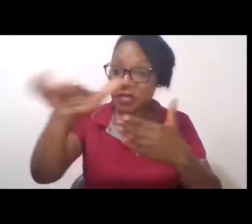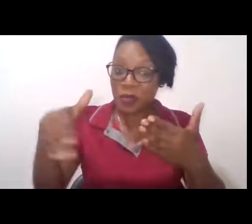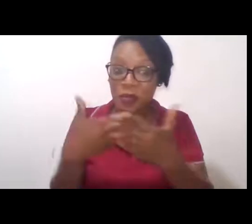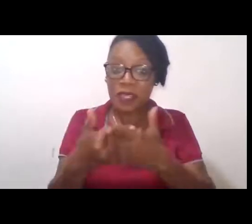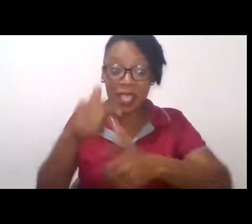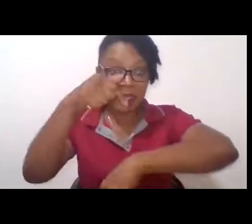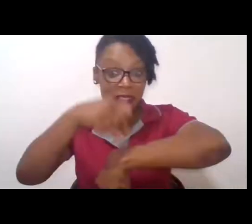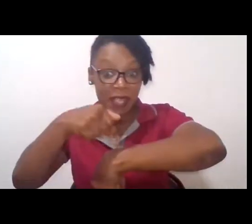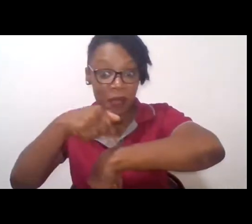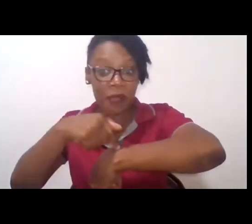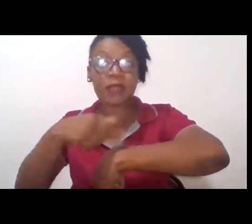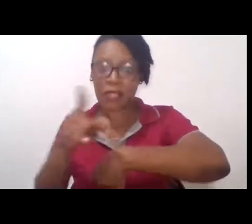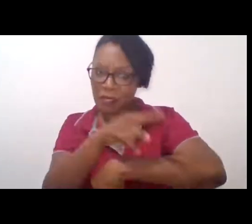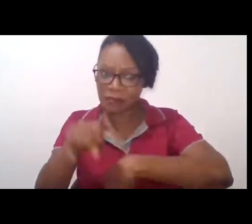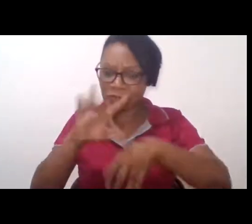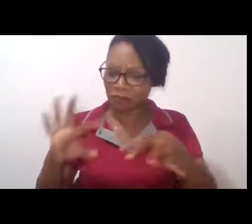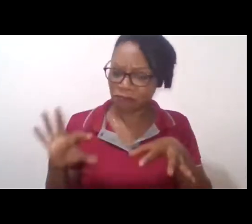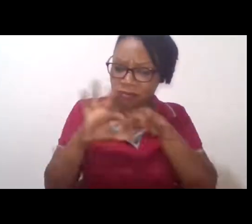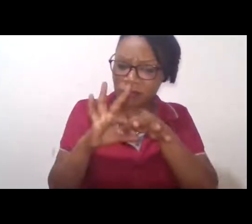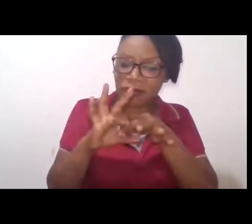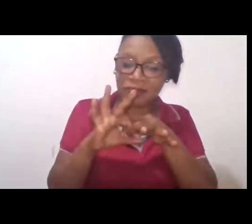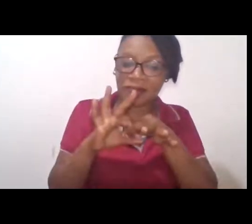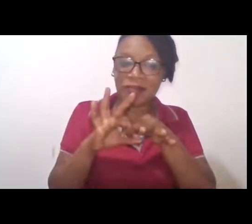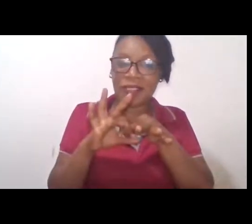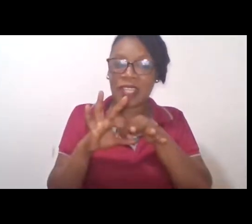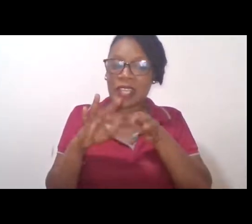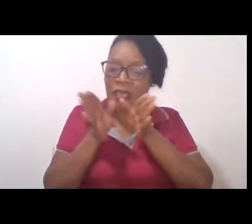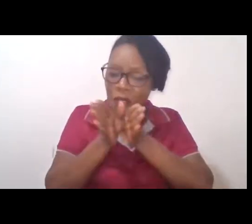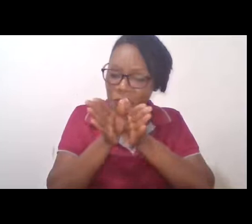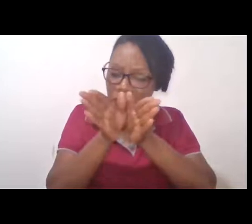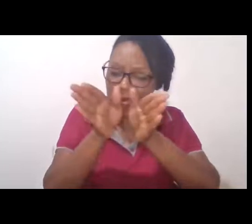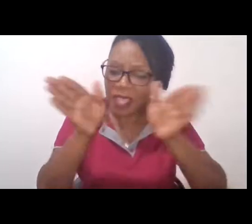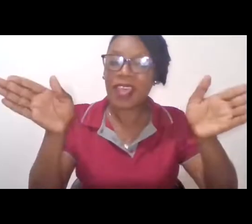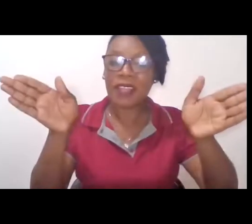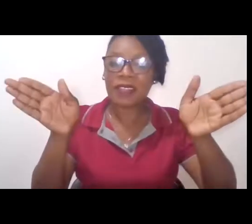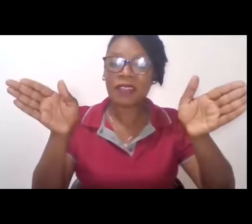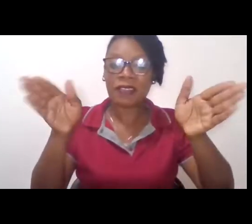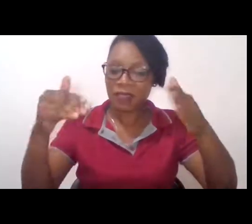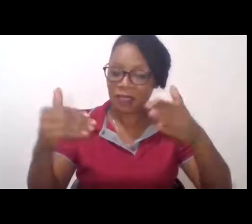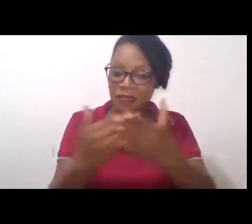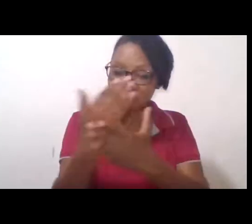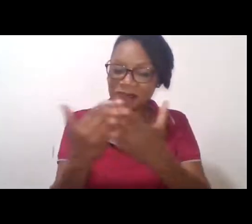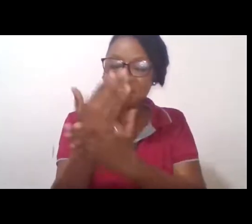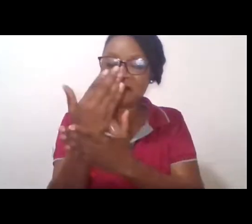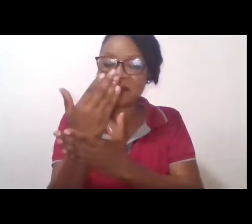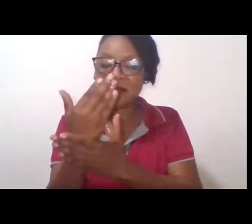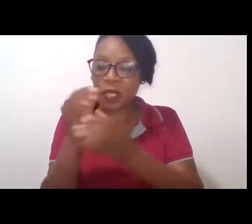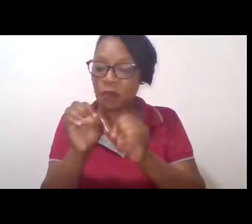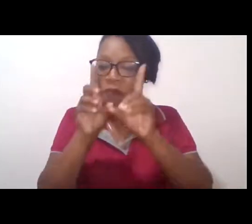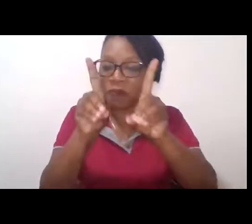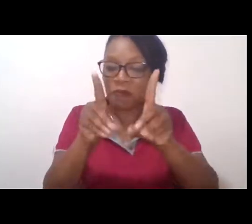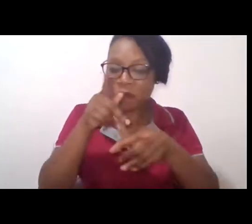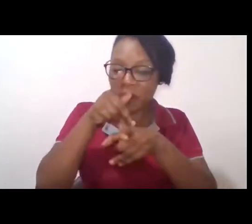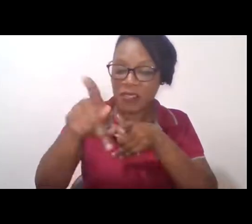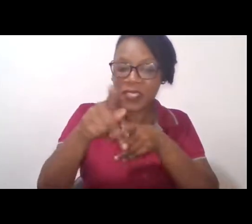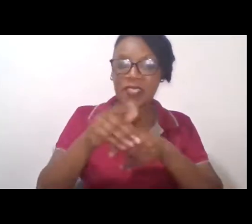hora estén conectados en esta plataforma, ampliando los horizontes de su actualización profesional. Entonces, de